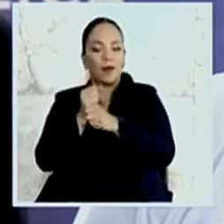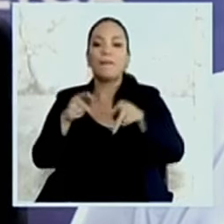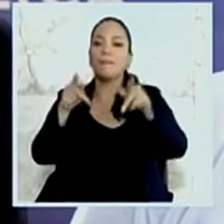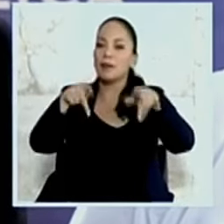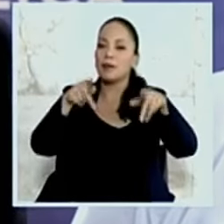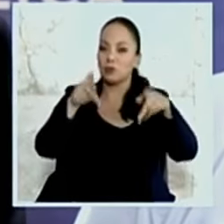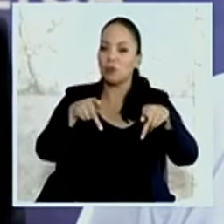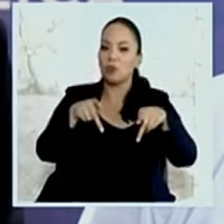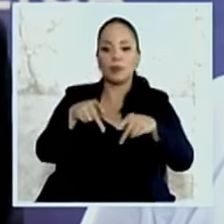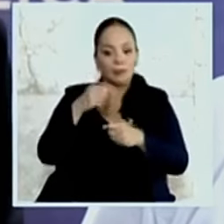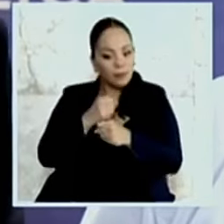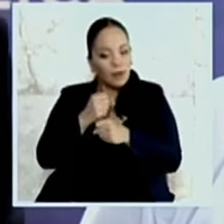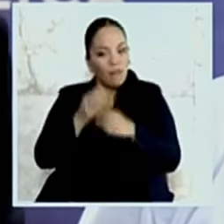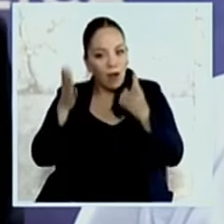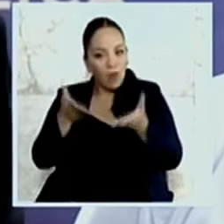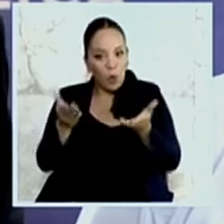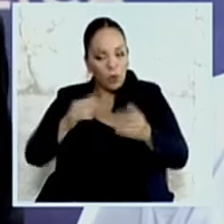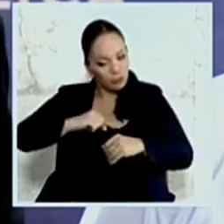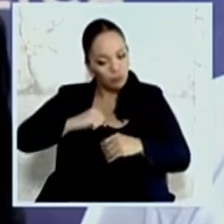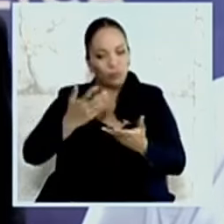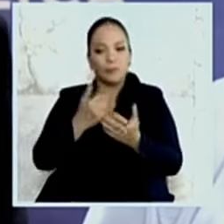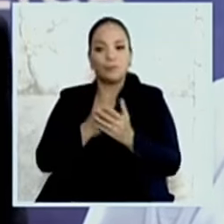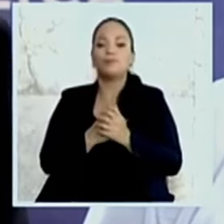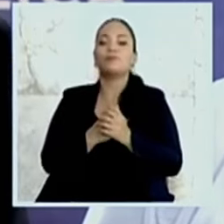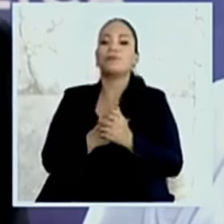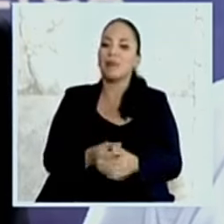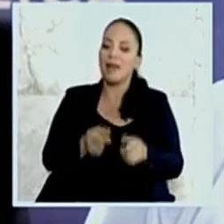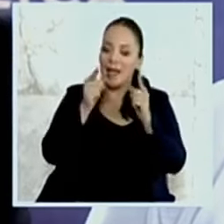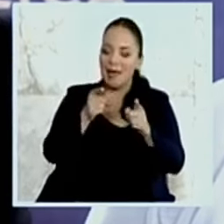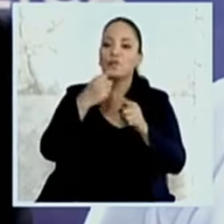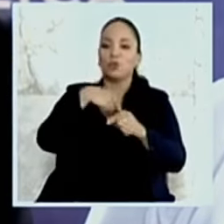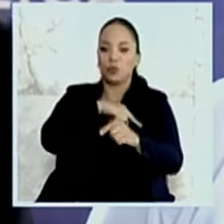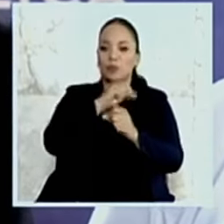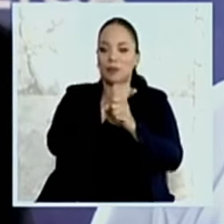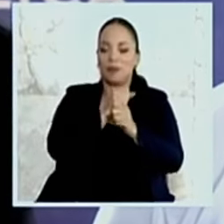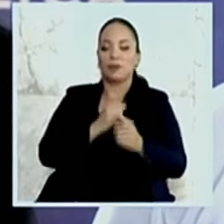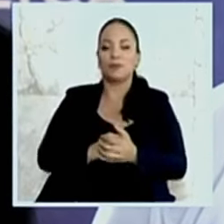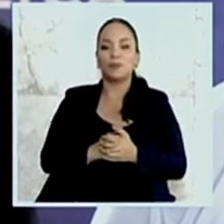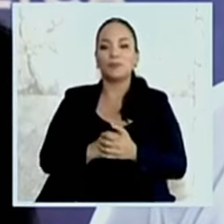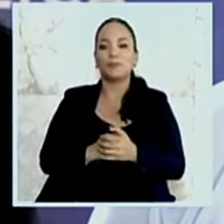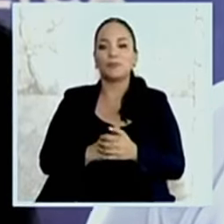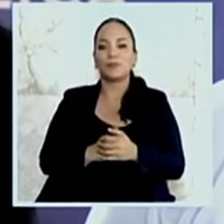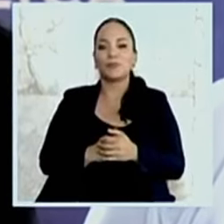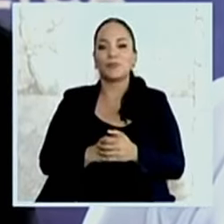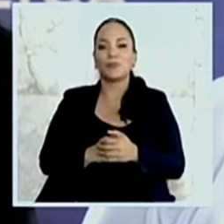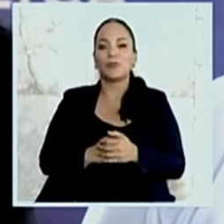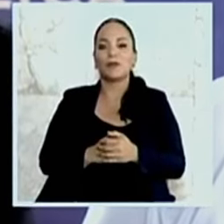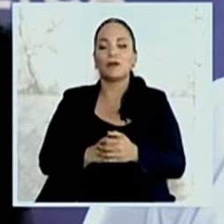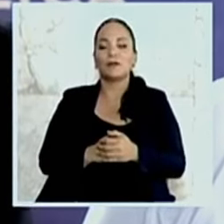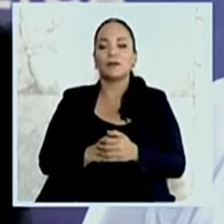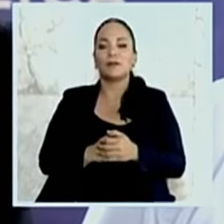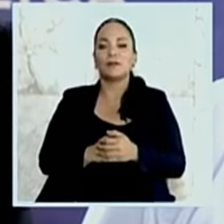muy pulseadora. Eso es lo que estamos haciendo. En ese sentido, la